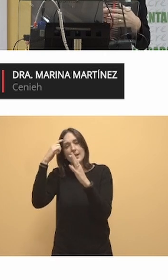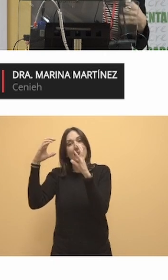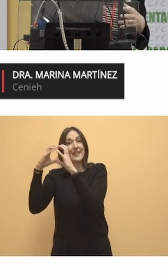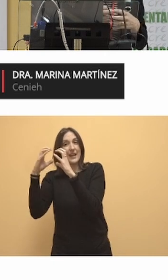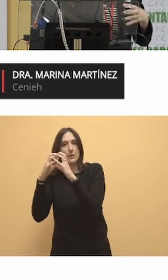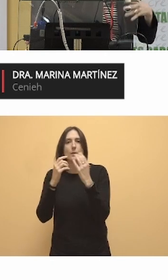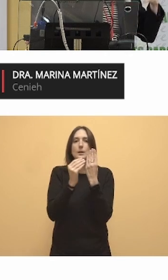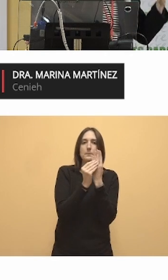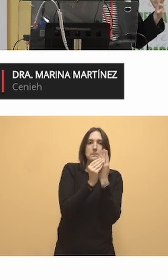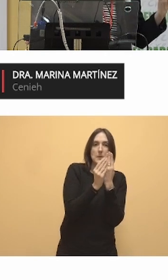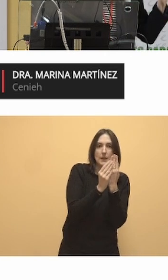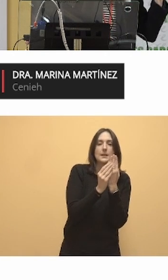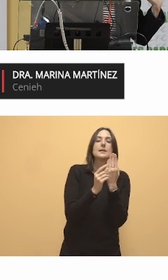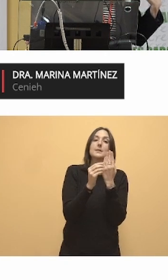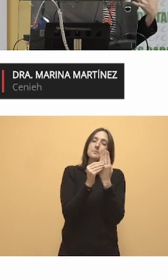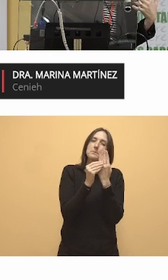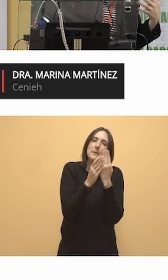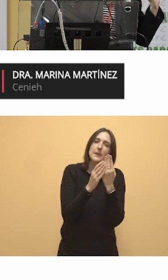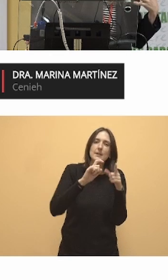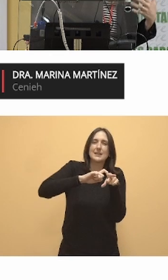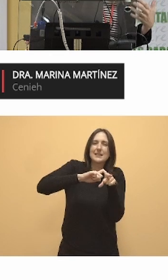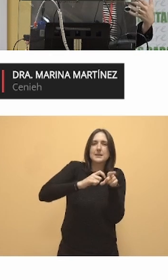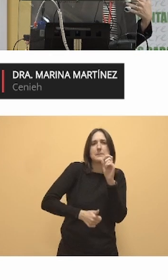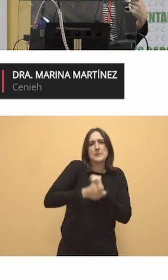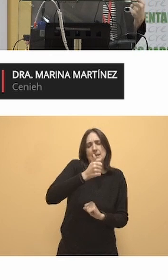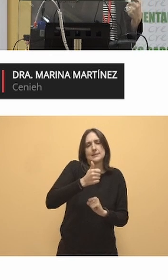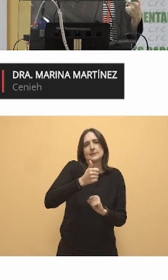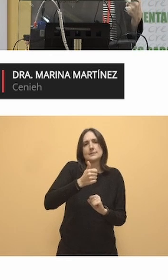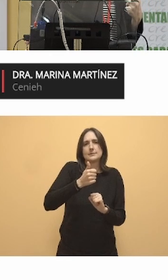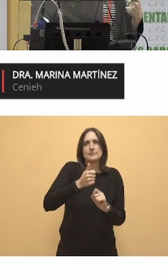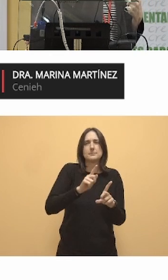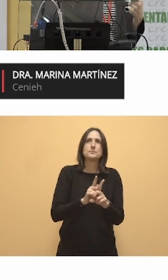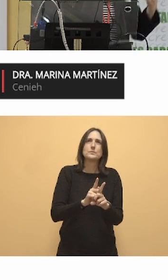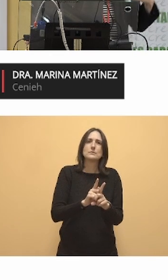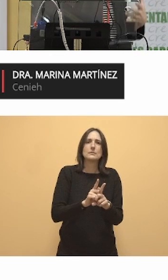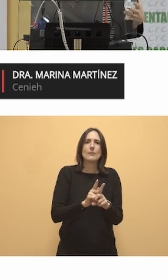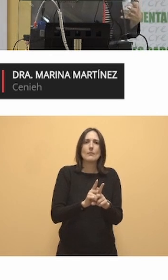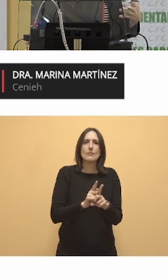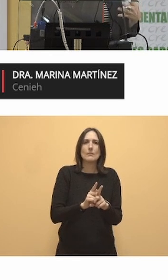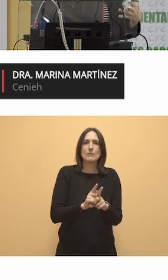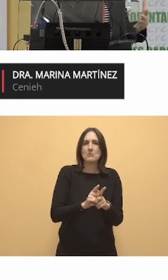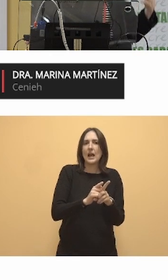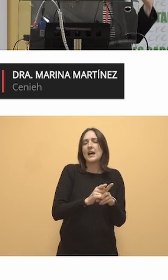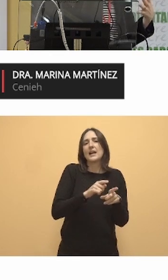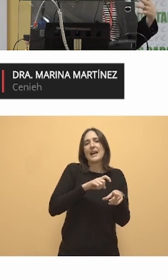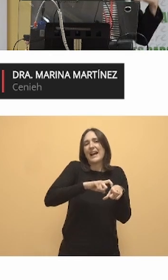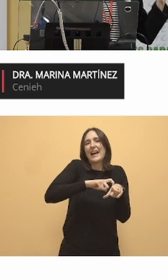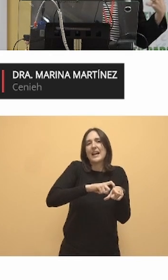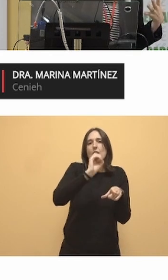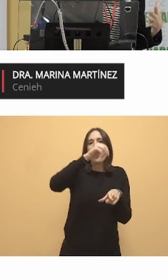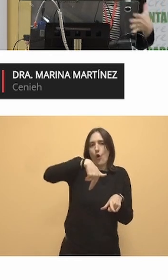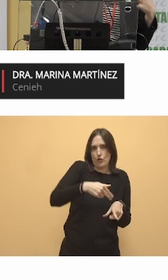grosor del esmalte, el esmalte grueso es algo que nos caracteriza como al género Homo, ¿vale? Otras